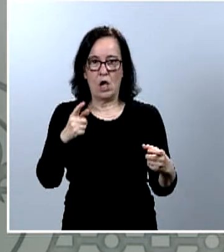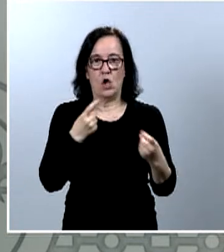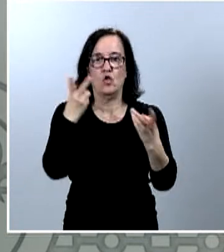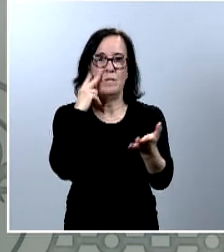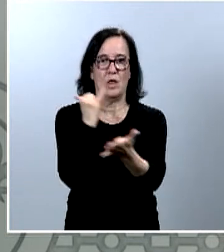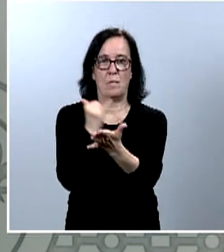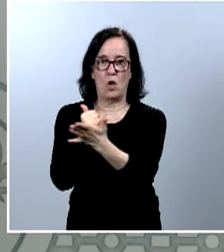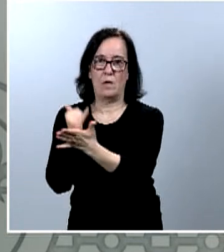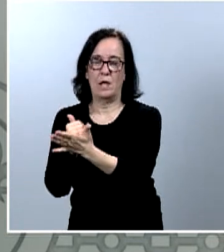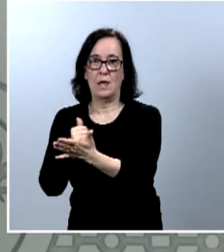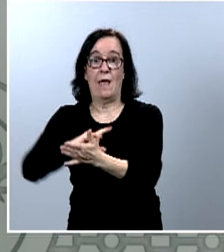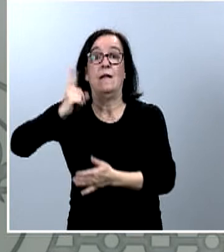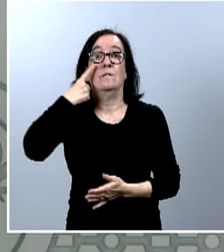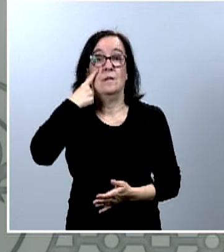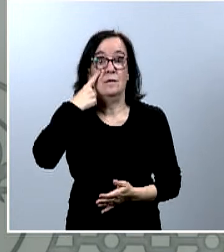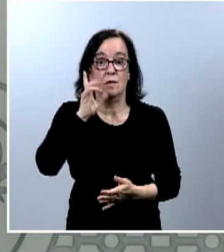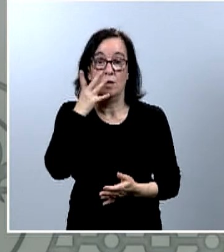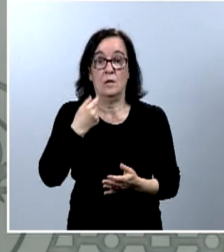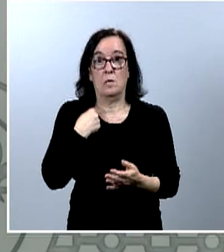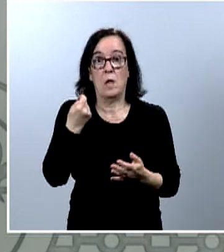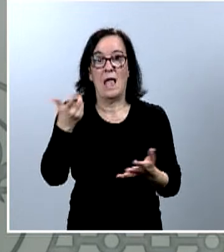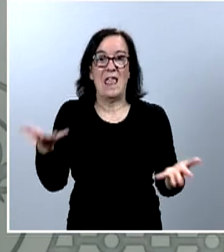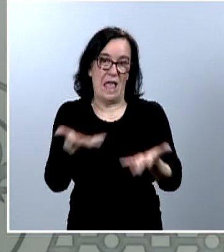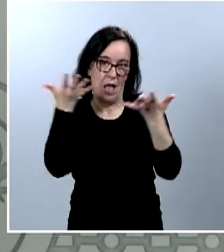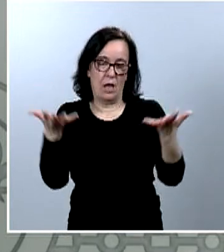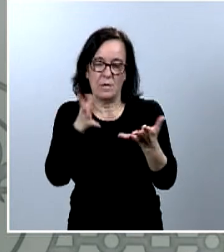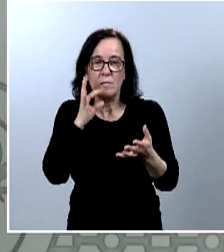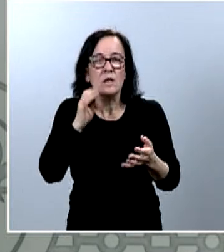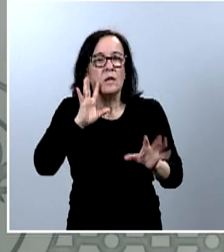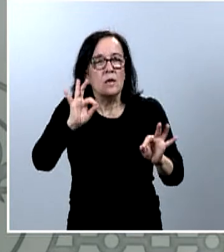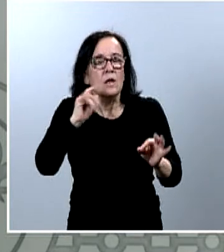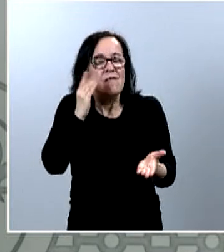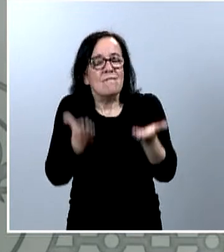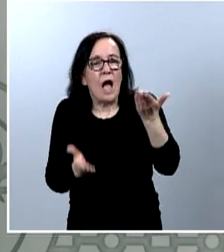la detección de más casos leves, pero obviamente todo esto, como hemos dicho, hay que valorarlo con cuidado